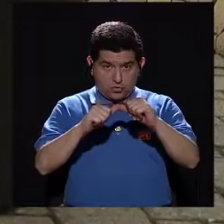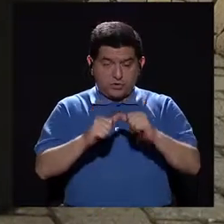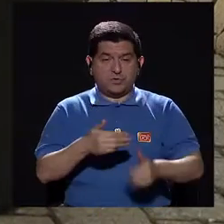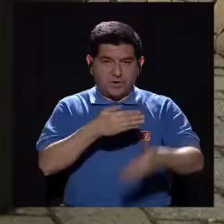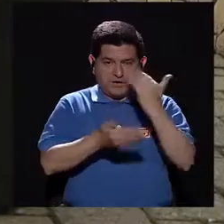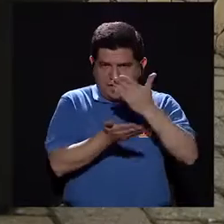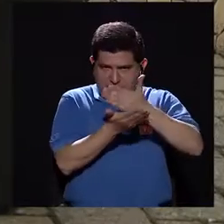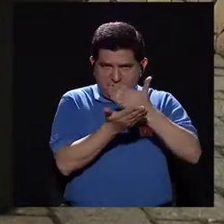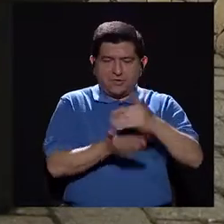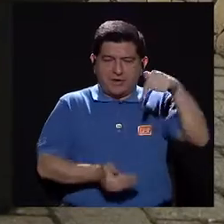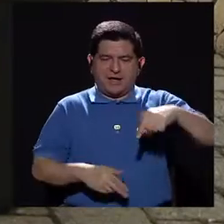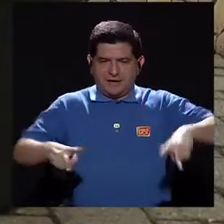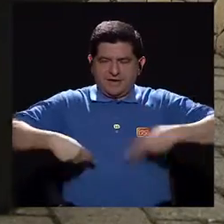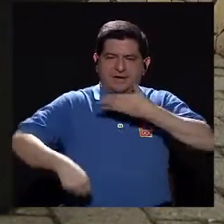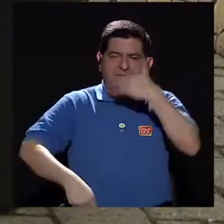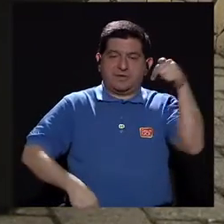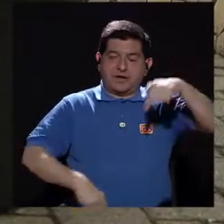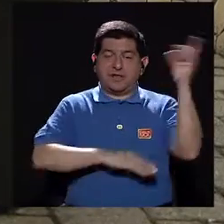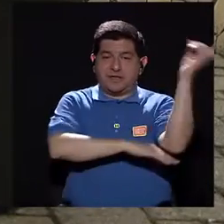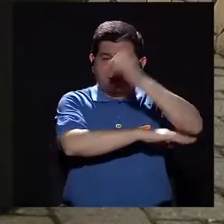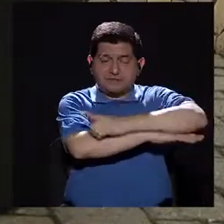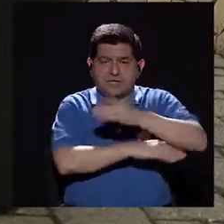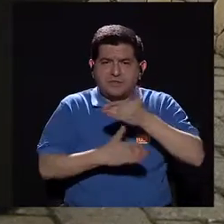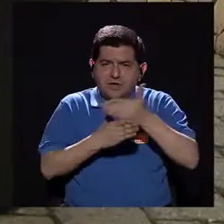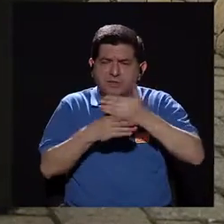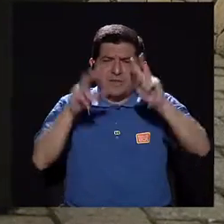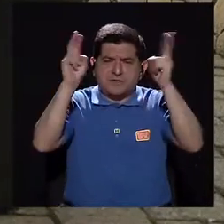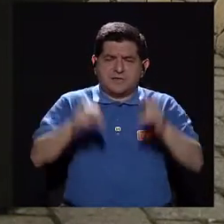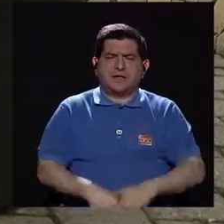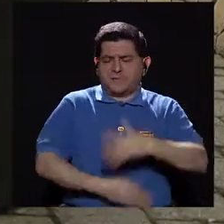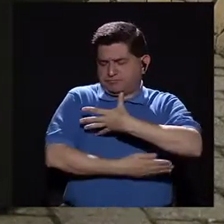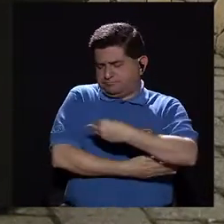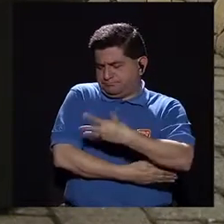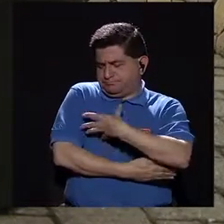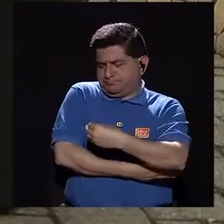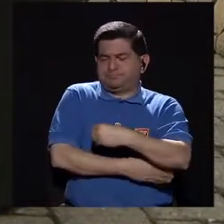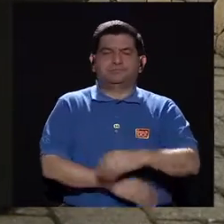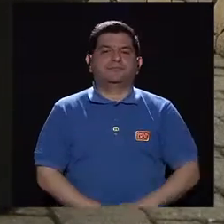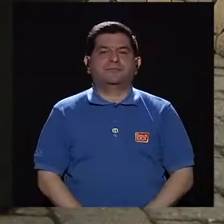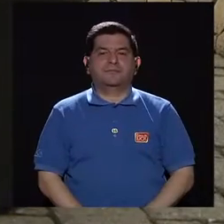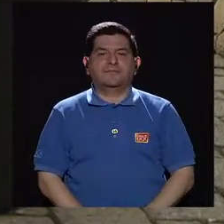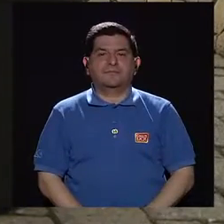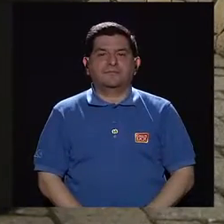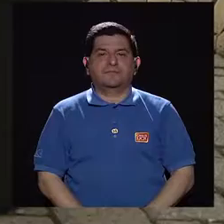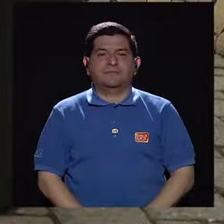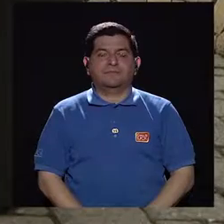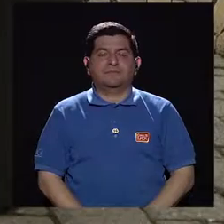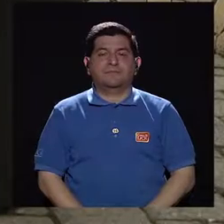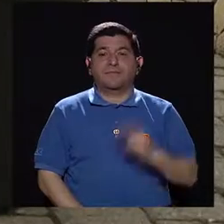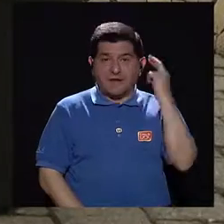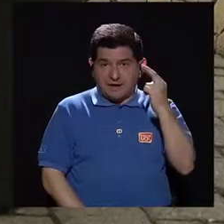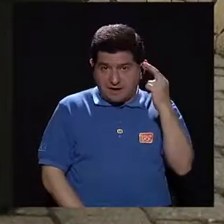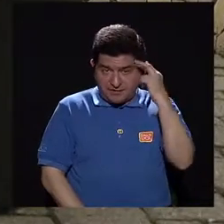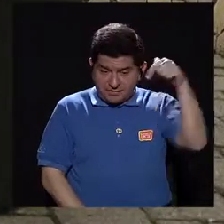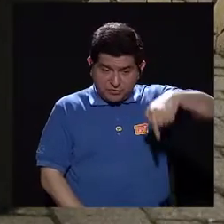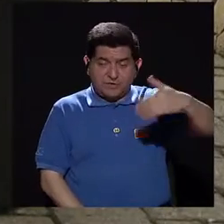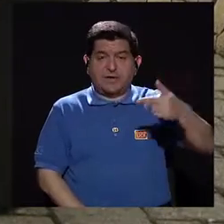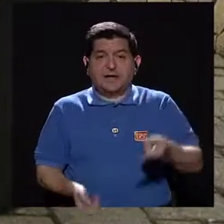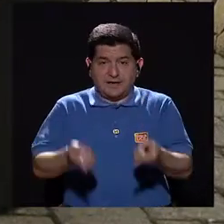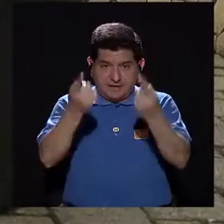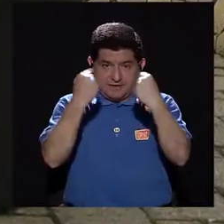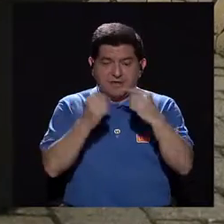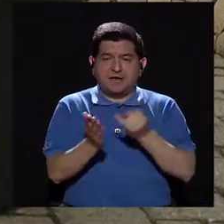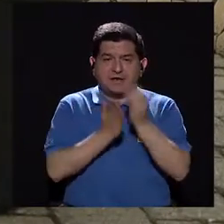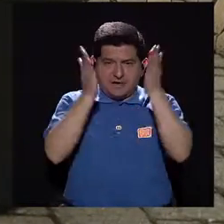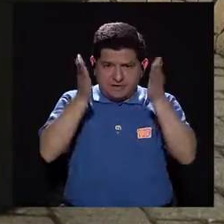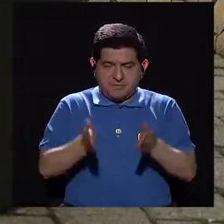Regresamos de la pausa, estamos en Vivir Mejor. El día de hoy compartiéndoles el tema de la lactancia materna y para lo cual nos contamos con